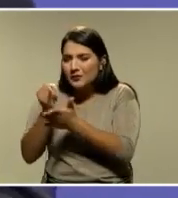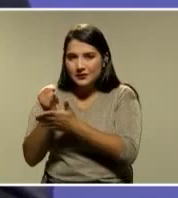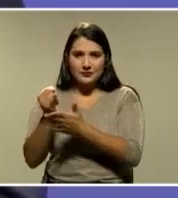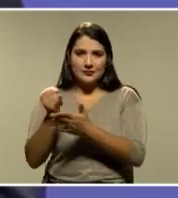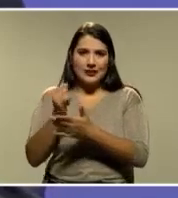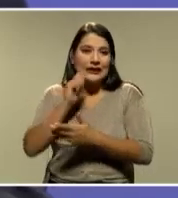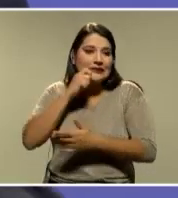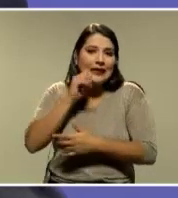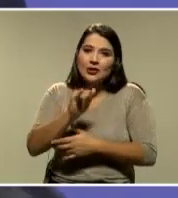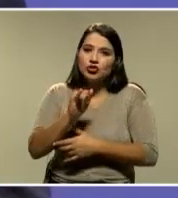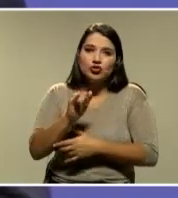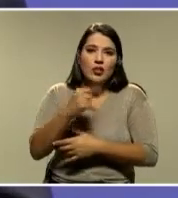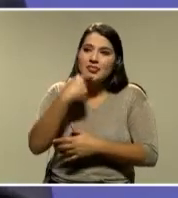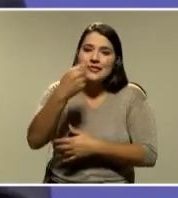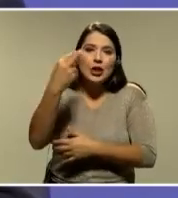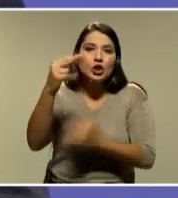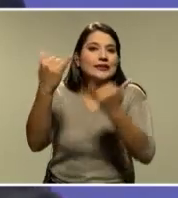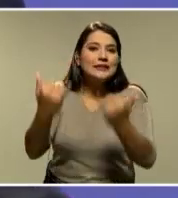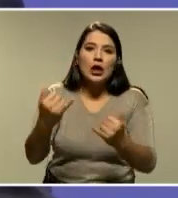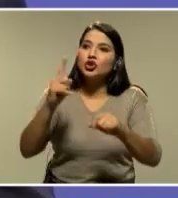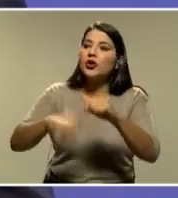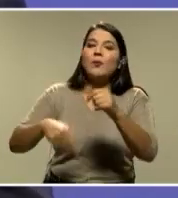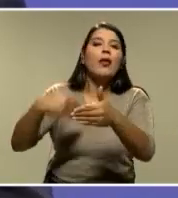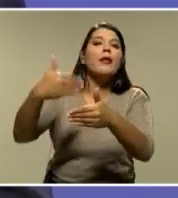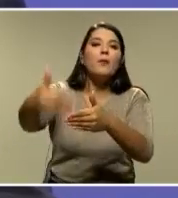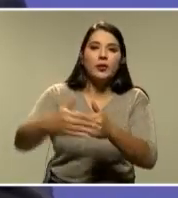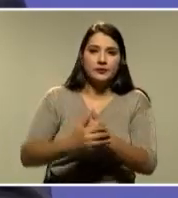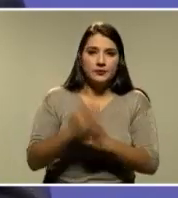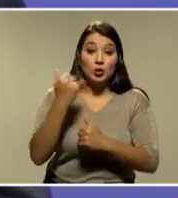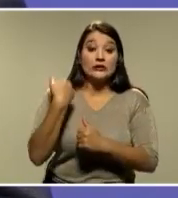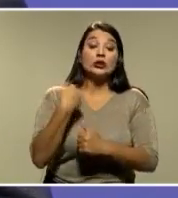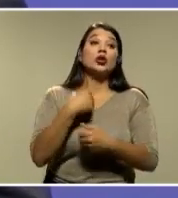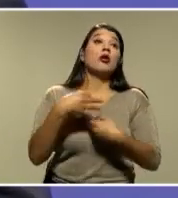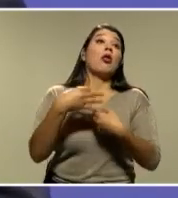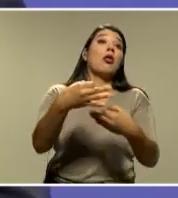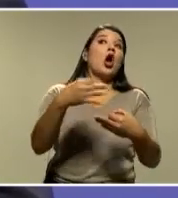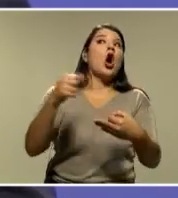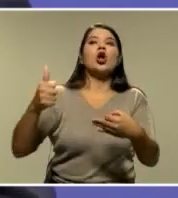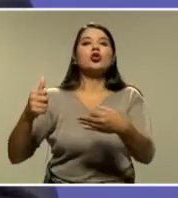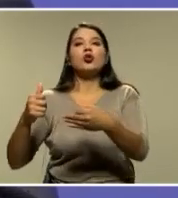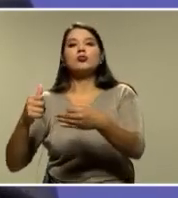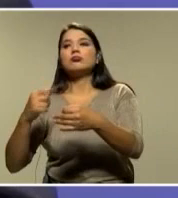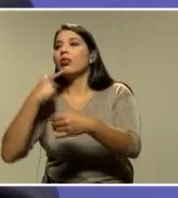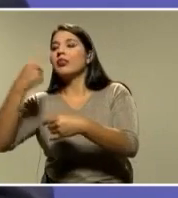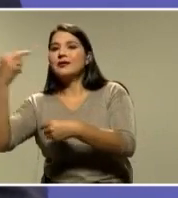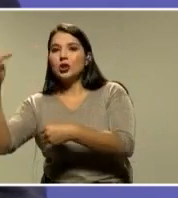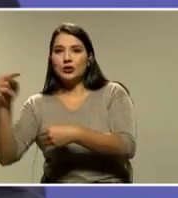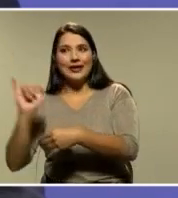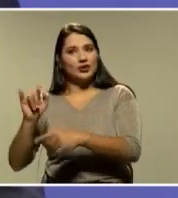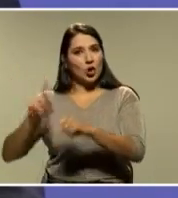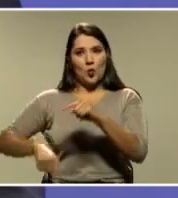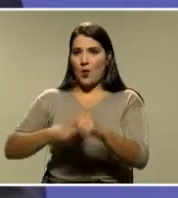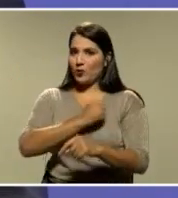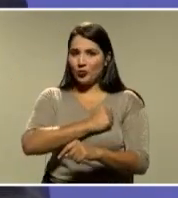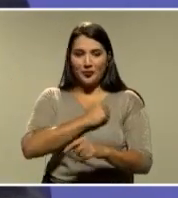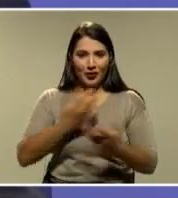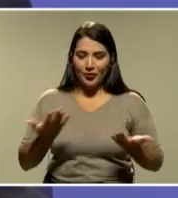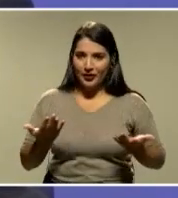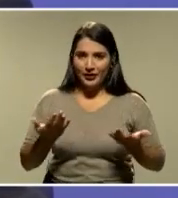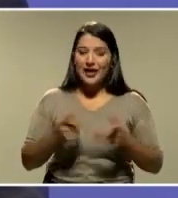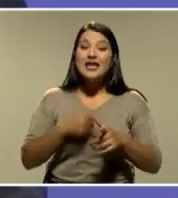se puede para más tarde, porque si es para más tarde, otro la dio y se fue. Y eso es imperdonable.